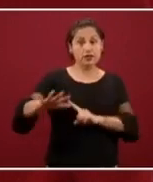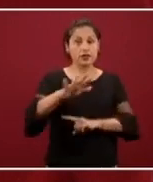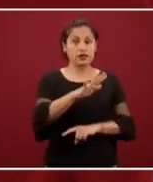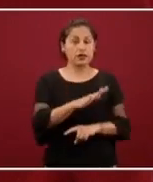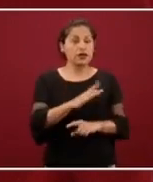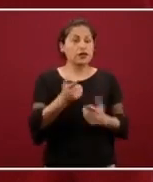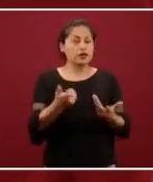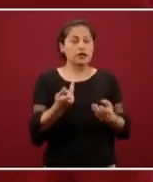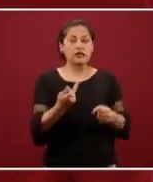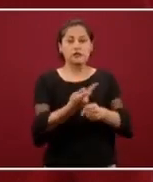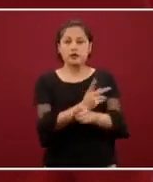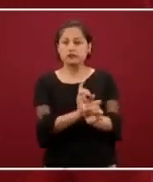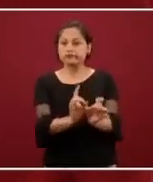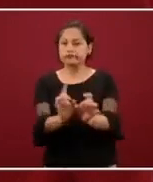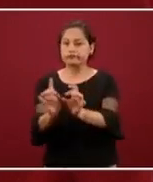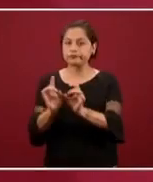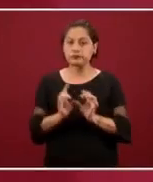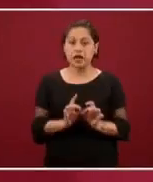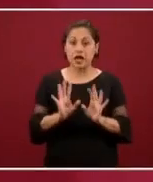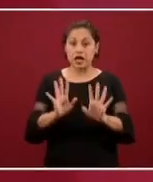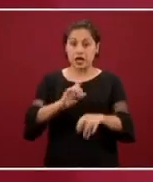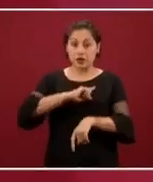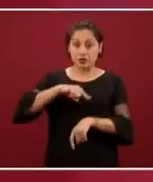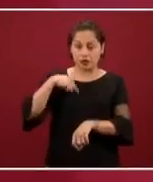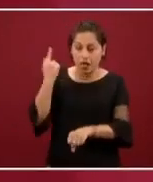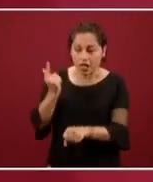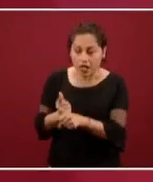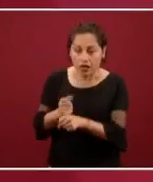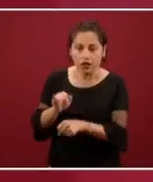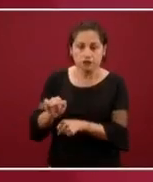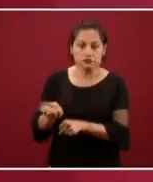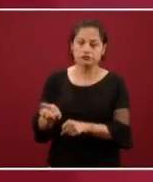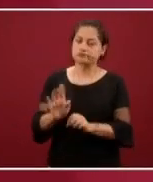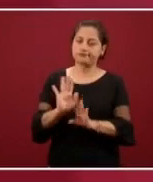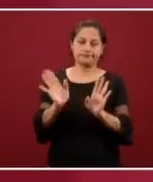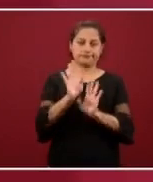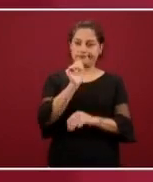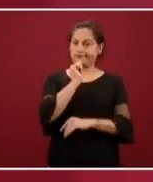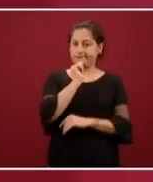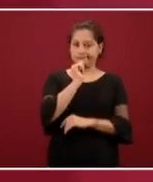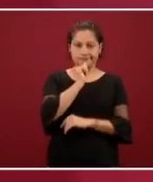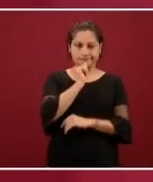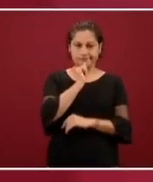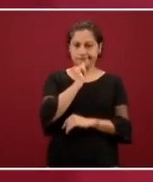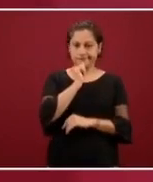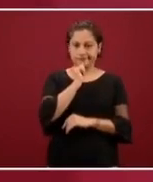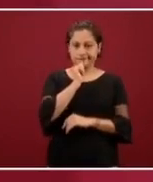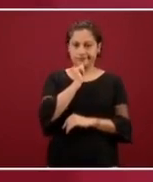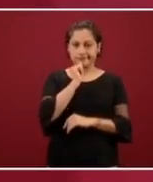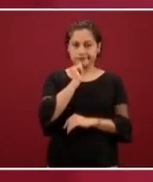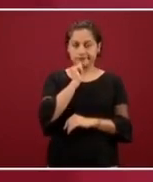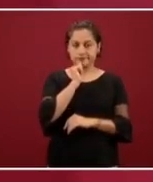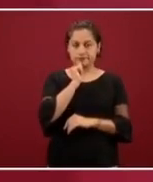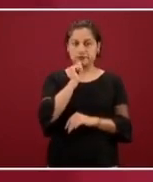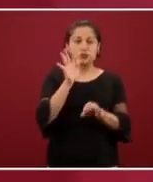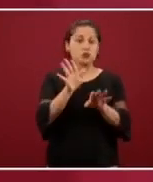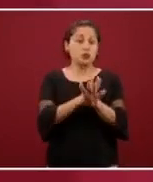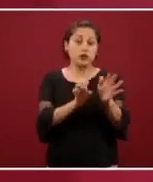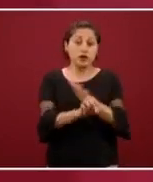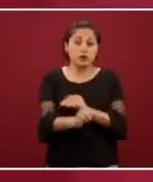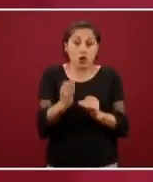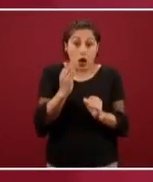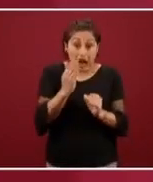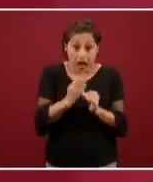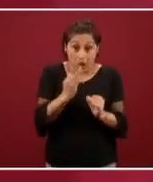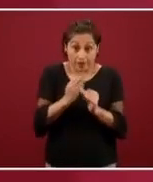momento, no hemos encontrado nosotros evidencia al momento. Eso quiere decir que si ahorita están escribiendo y publicando un